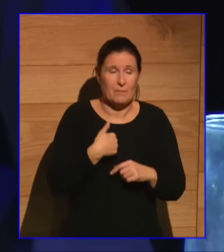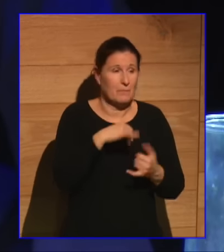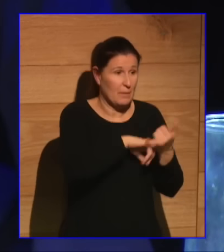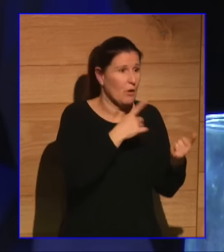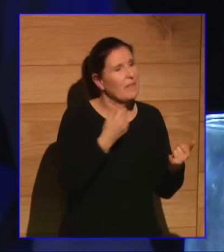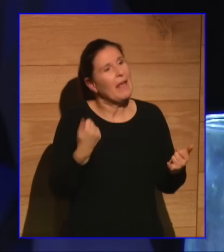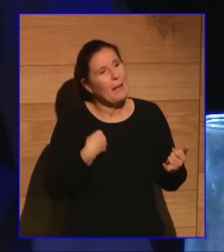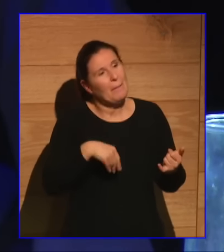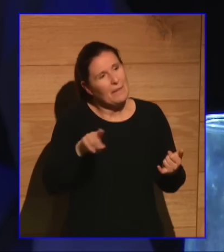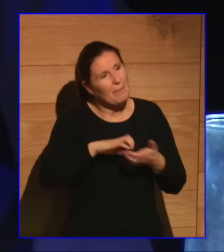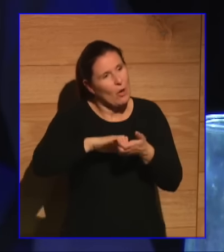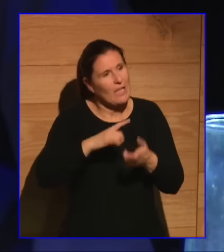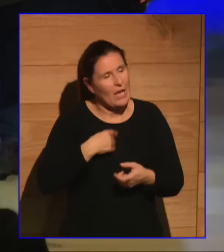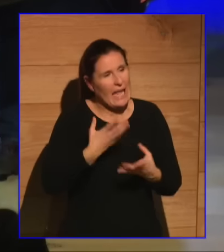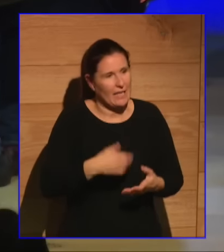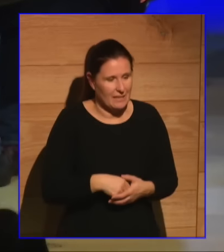mi